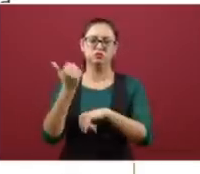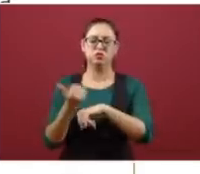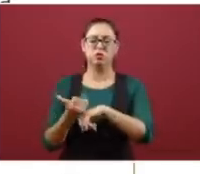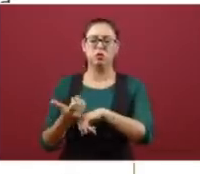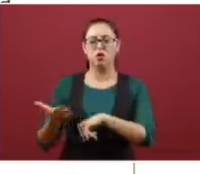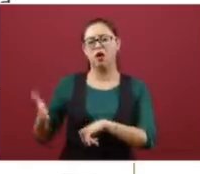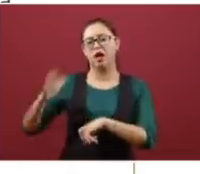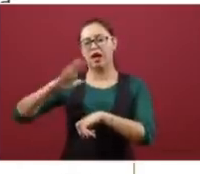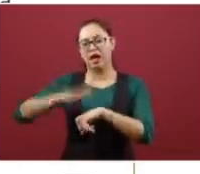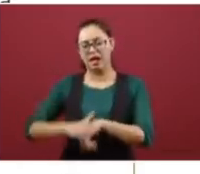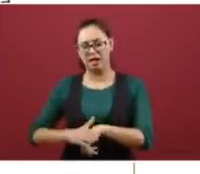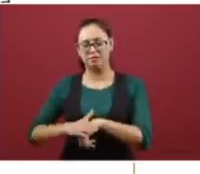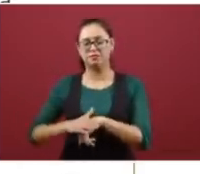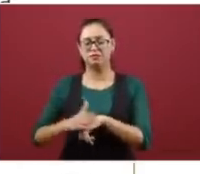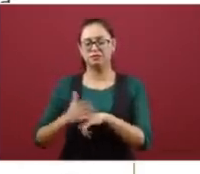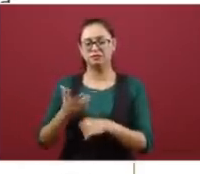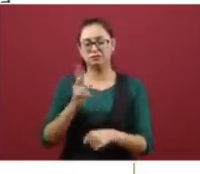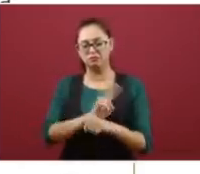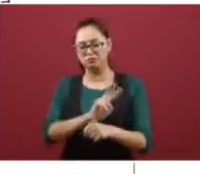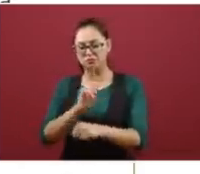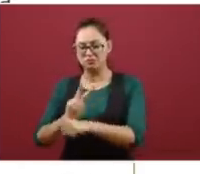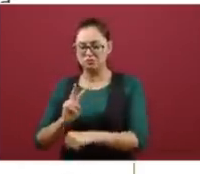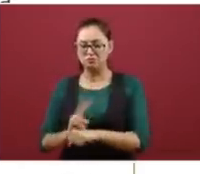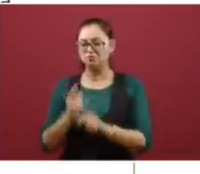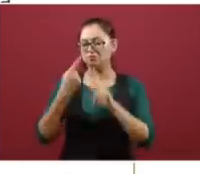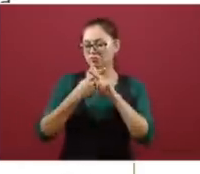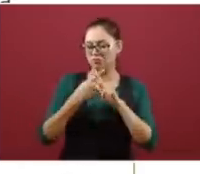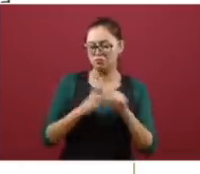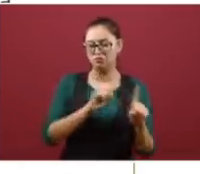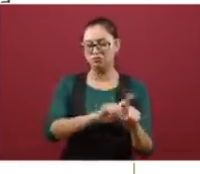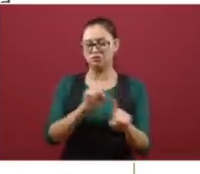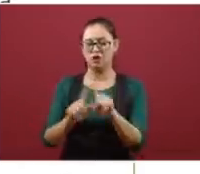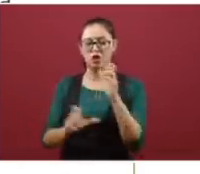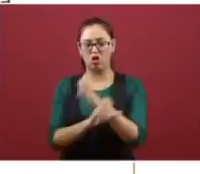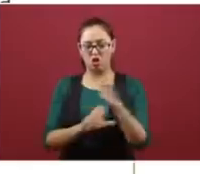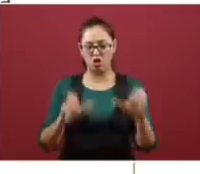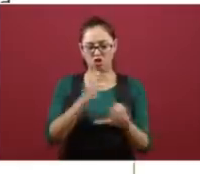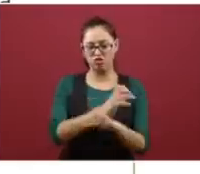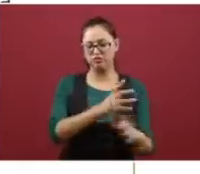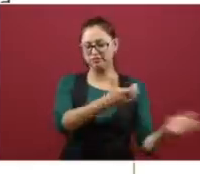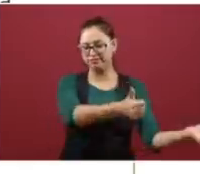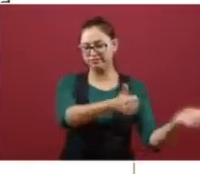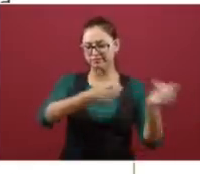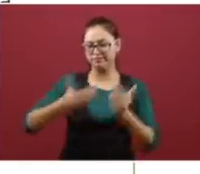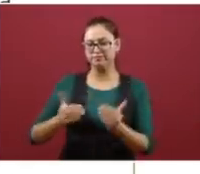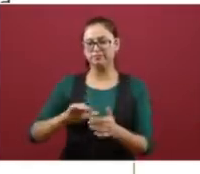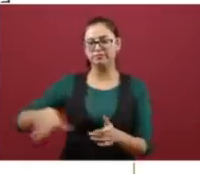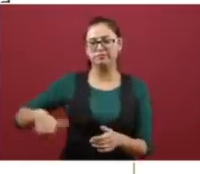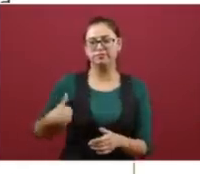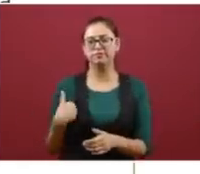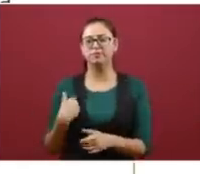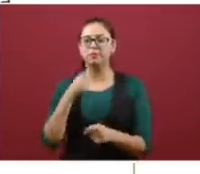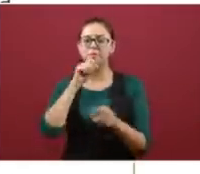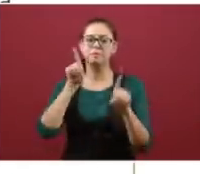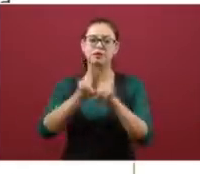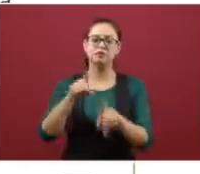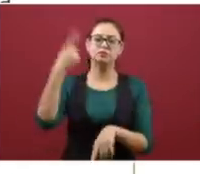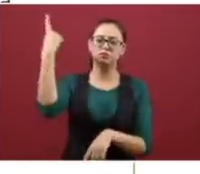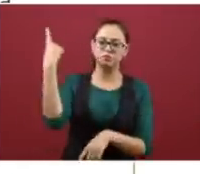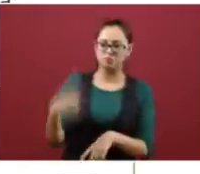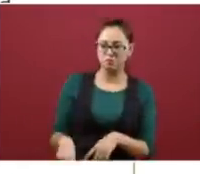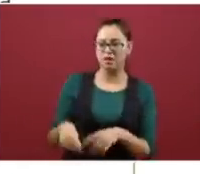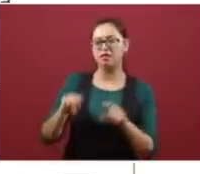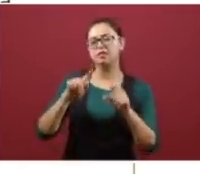obtenidos por este proceso y el tercero mandato la creación de una ley nacional de extinción de